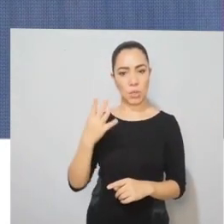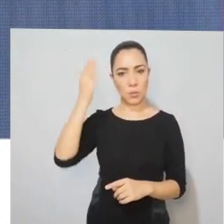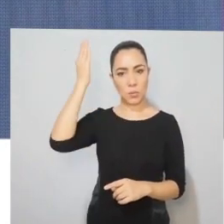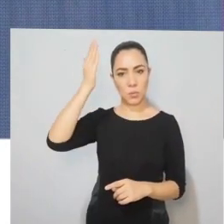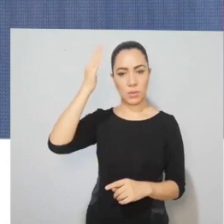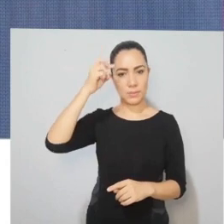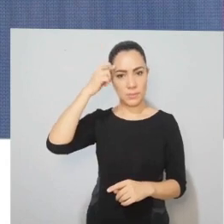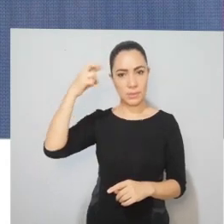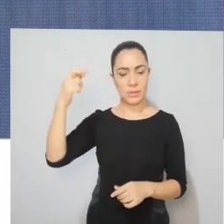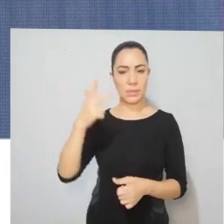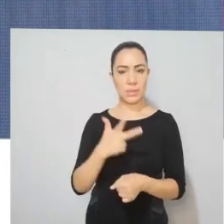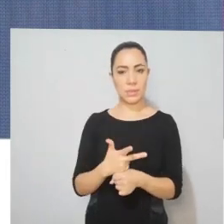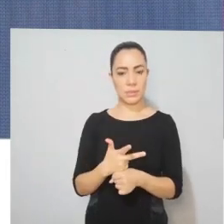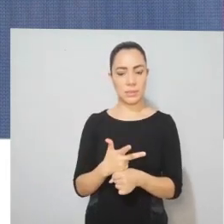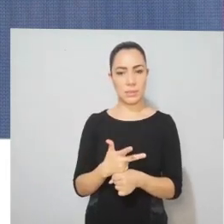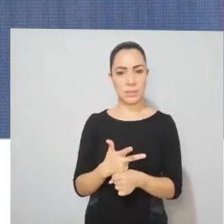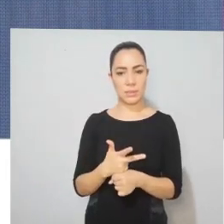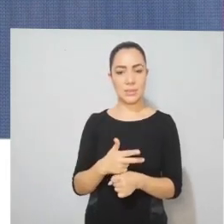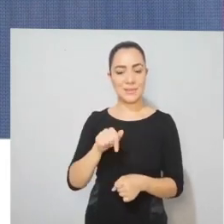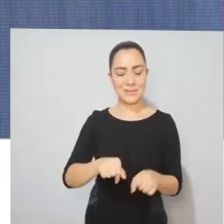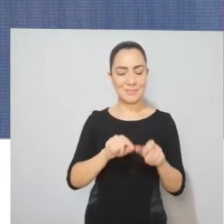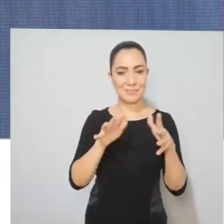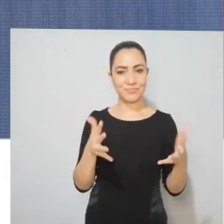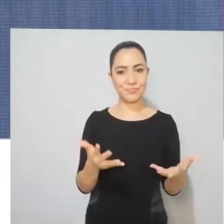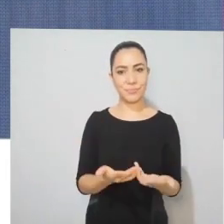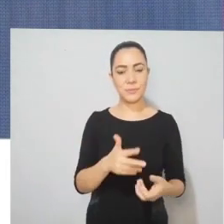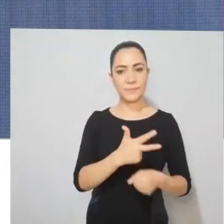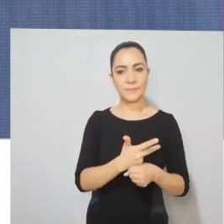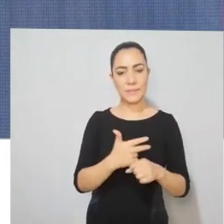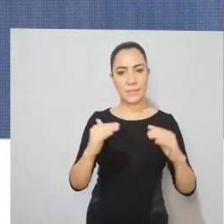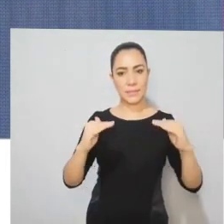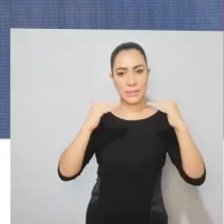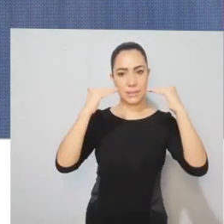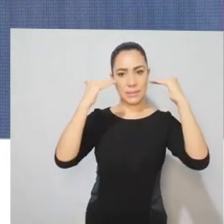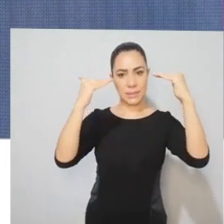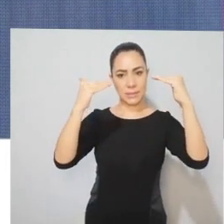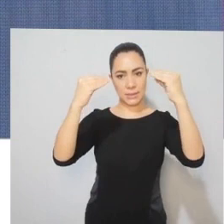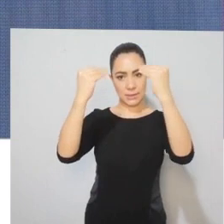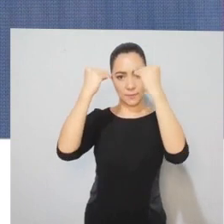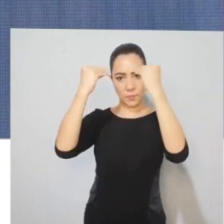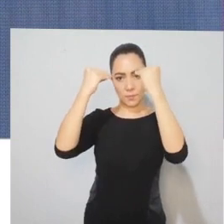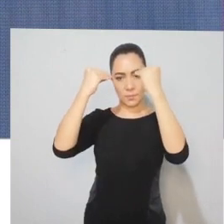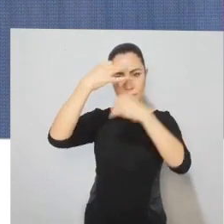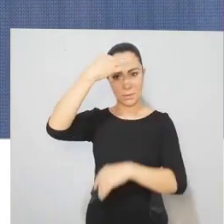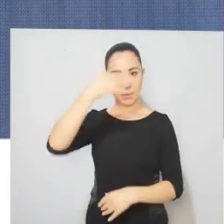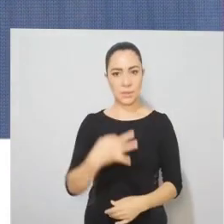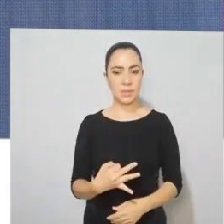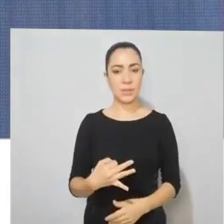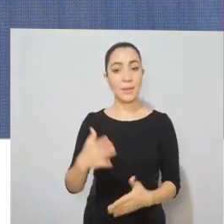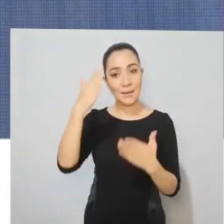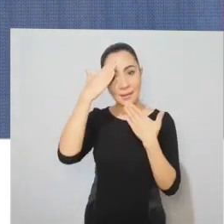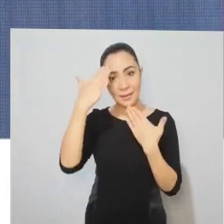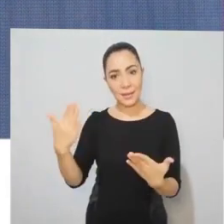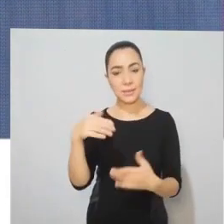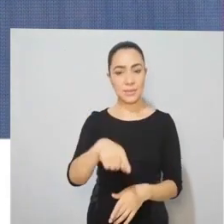Guatemala ante la realidad nacional, ciencia, formación y ética. Queremos agradecerle a usted que ha